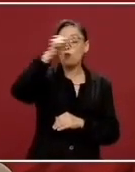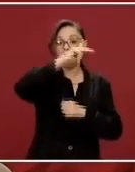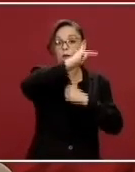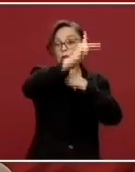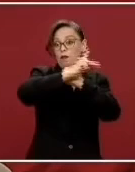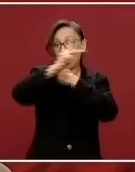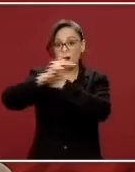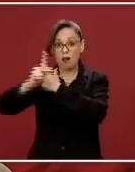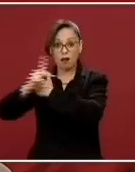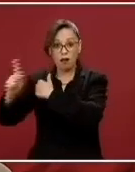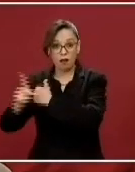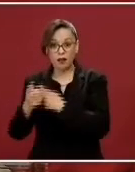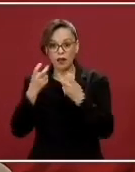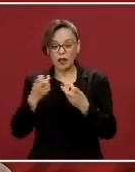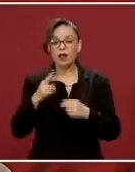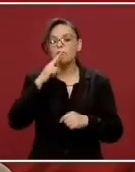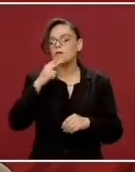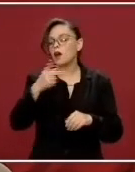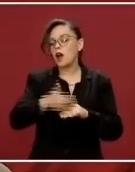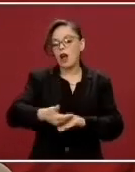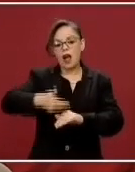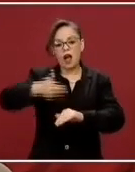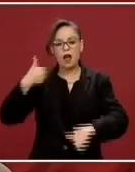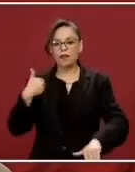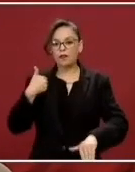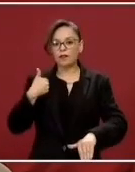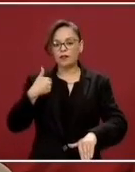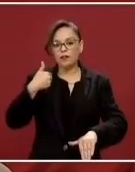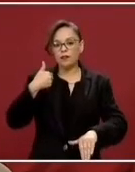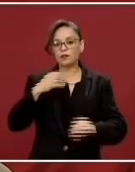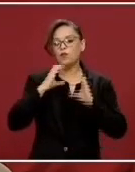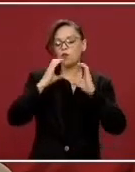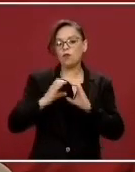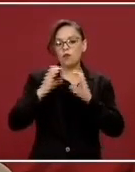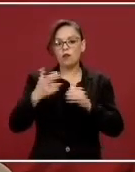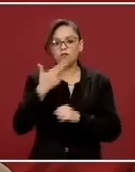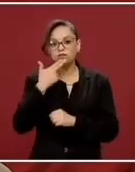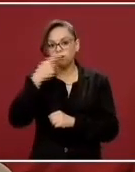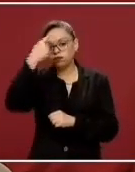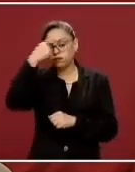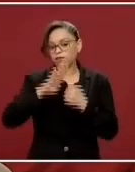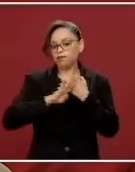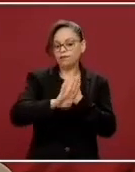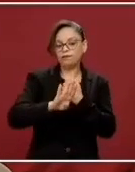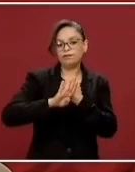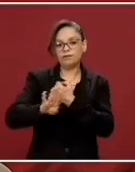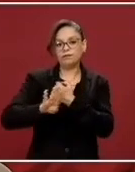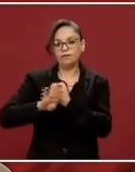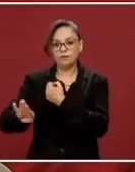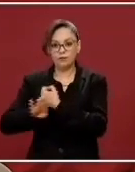adelantar las medidas de mitigación que estaban contempladas para la fase